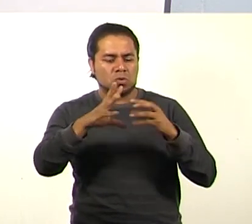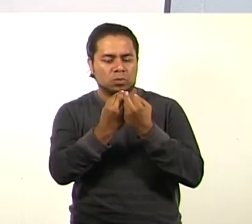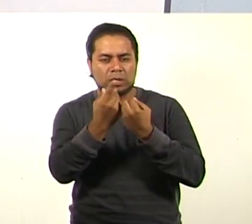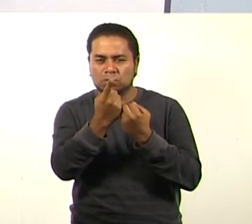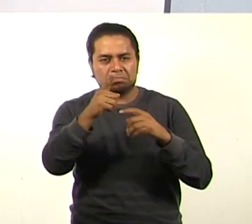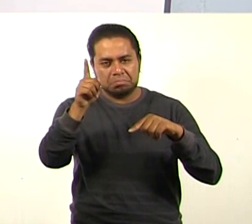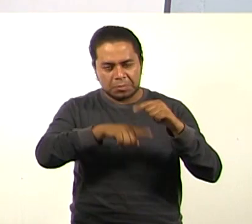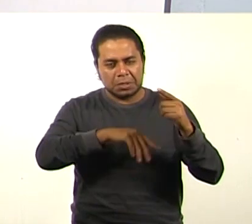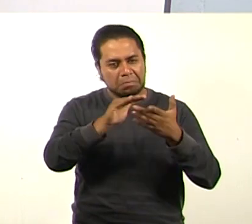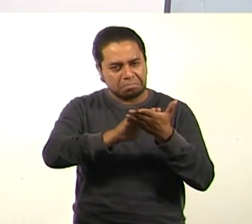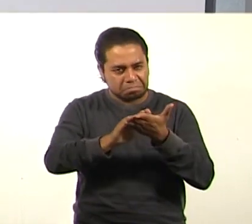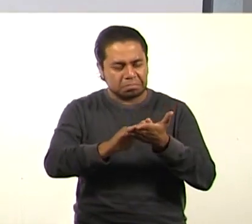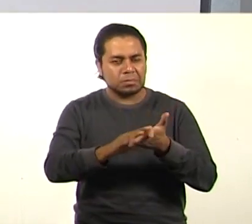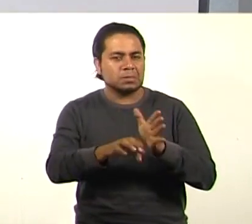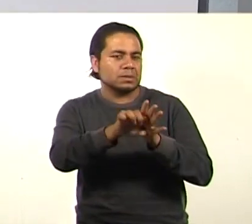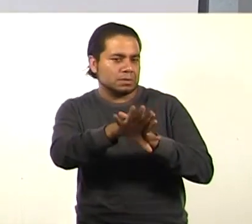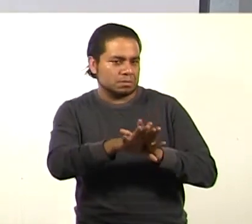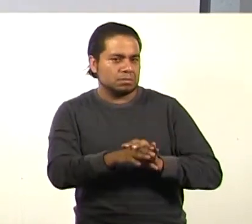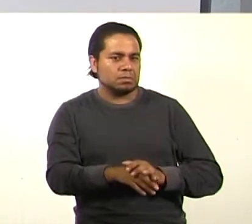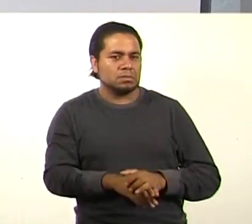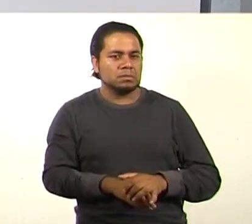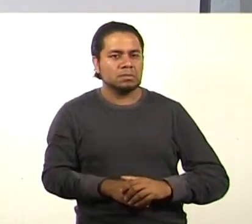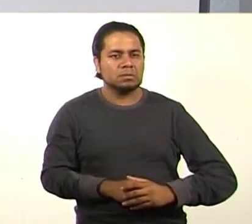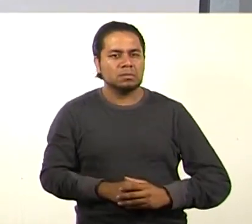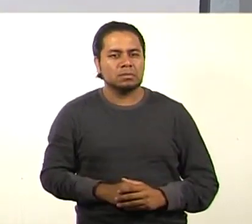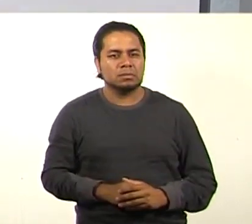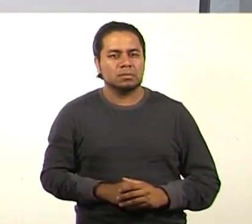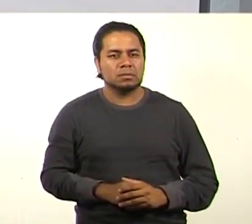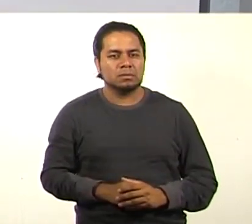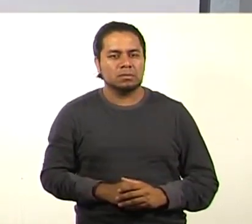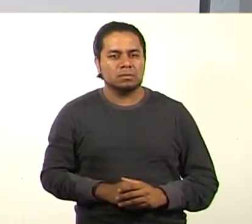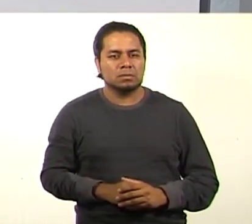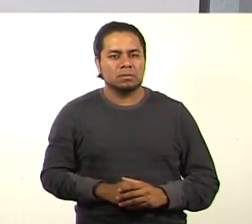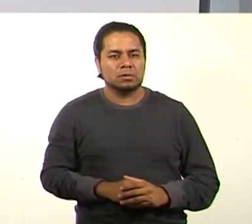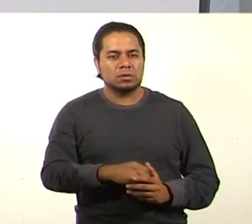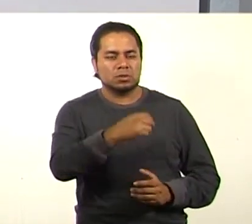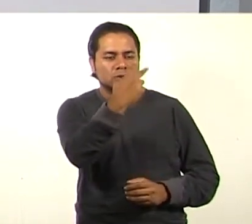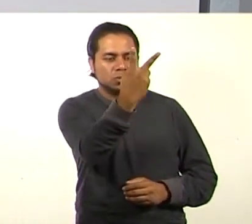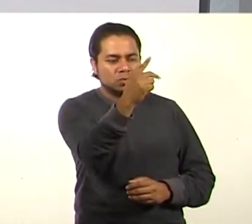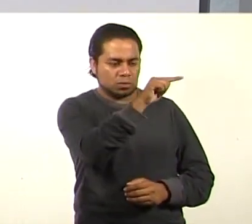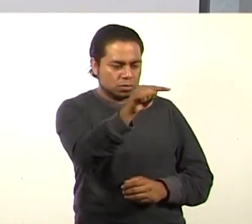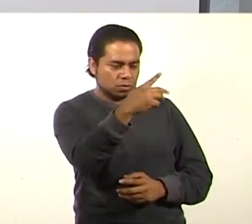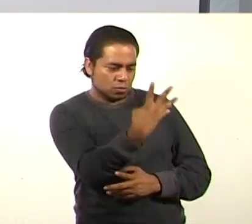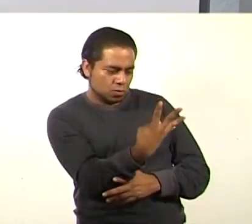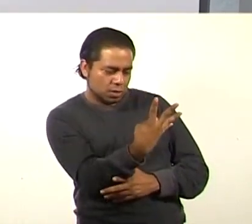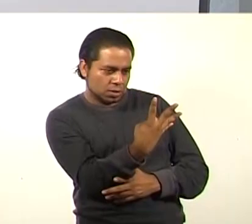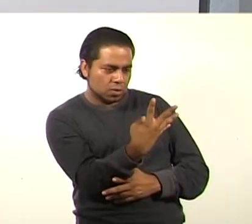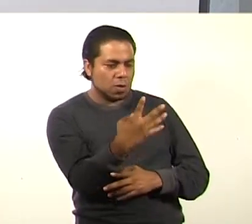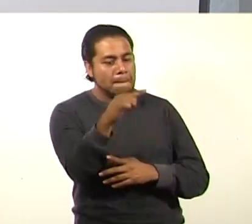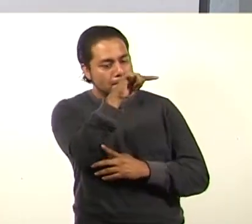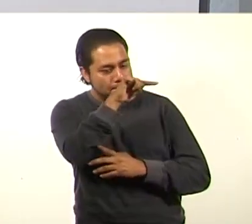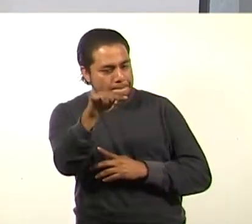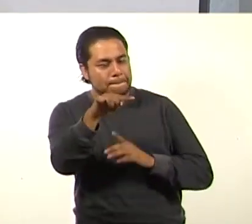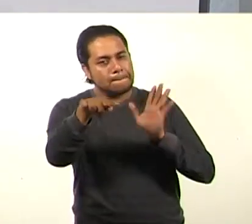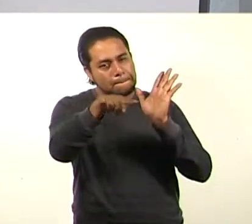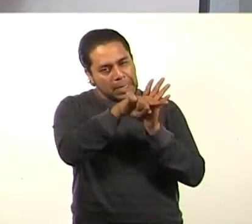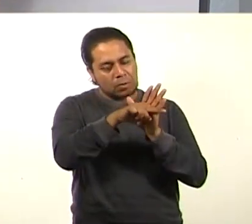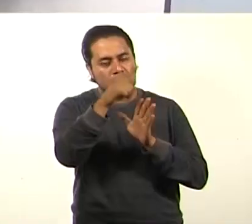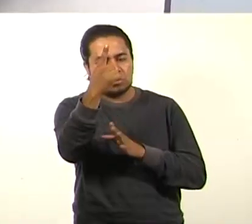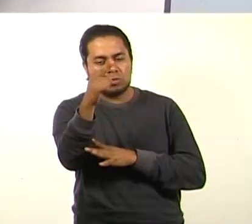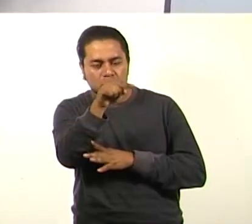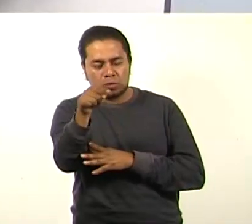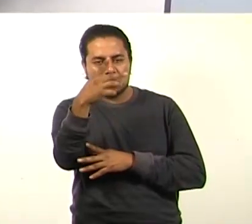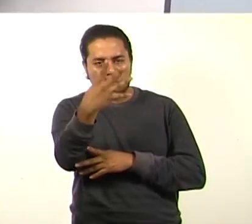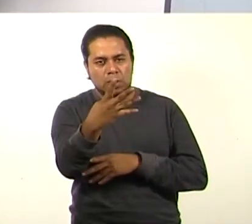restar. Por ejemplo, 2 cuartos menos 1 cuarto. ¿Qué hacemos acá? Repetimos